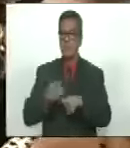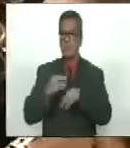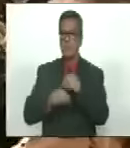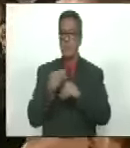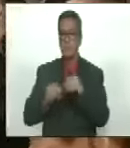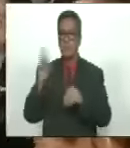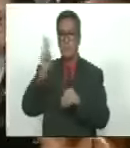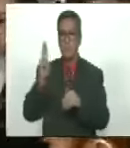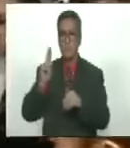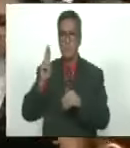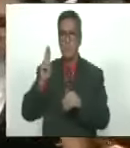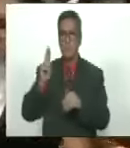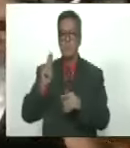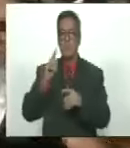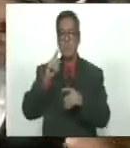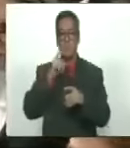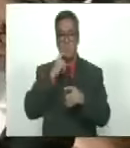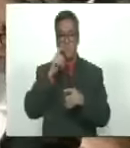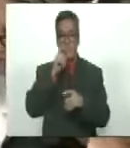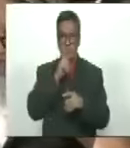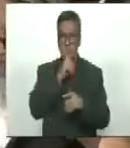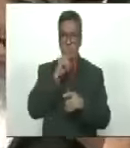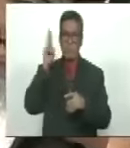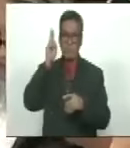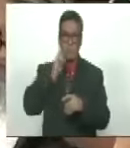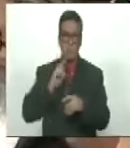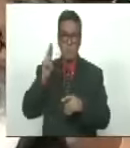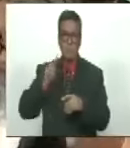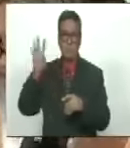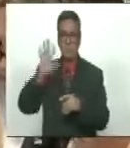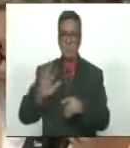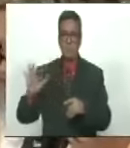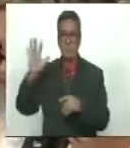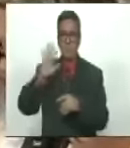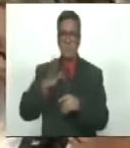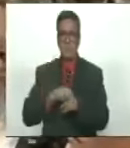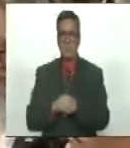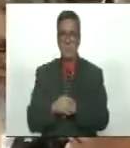de la República con apellido bolivariana de Venezuela.